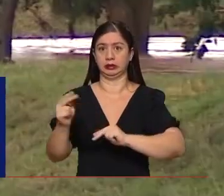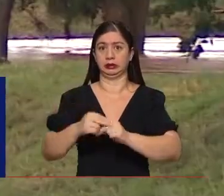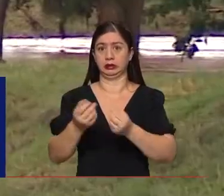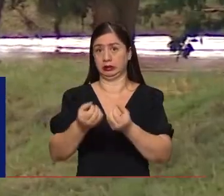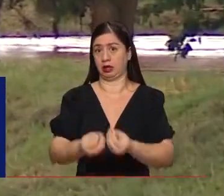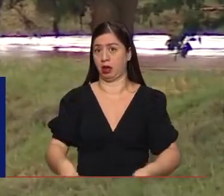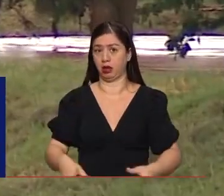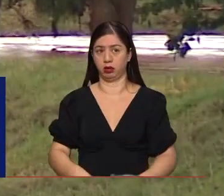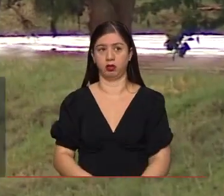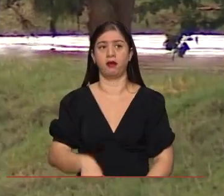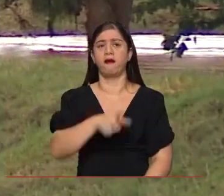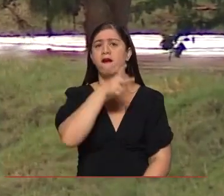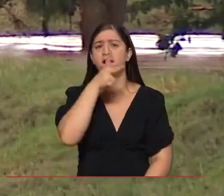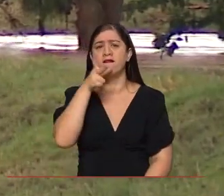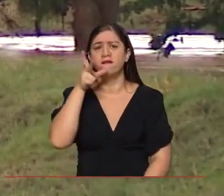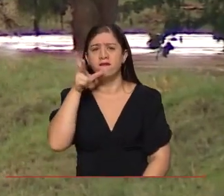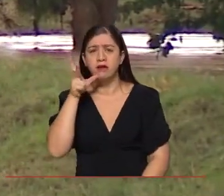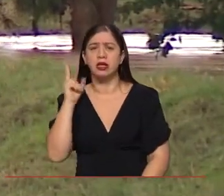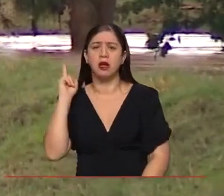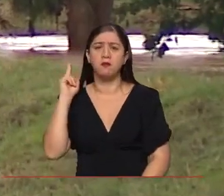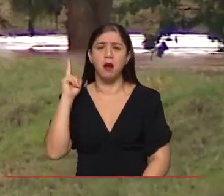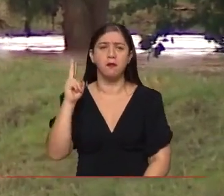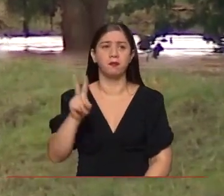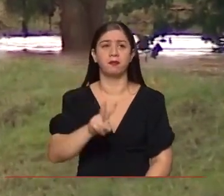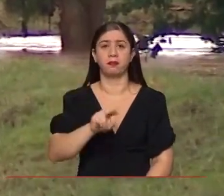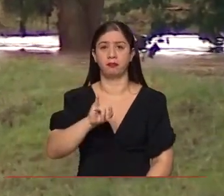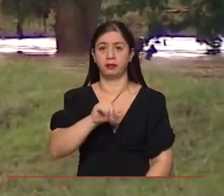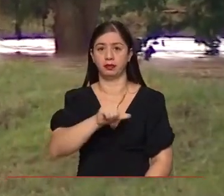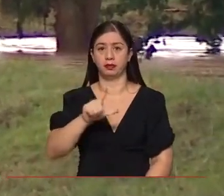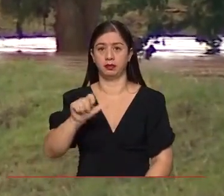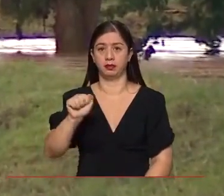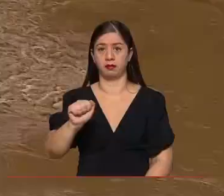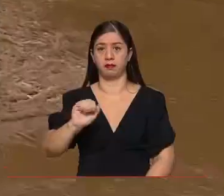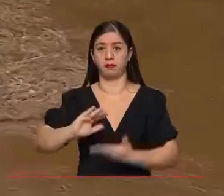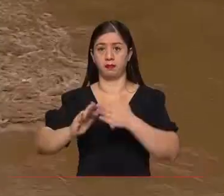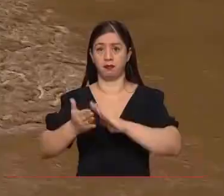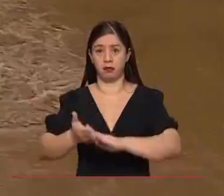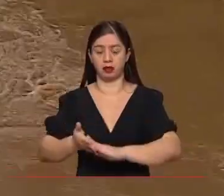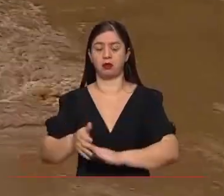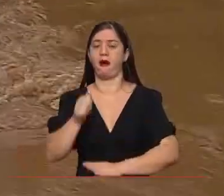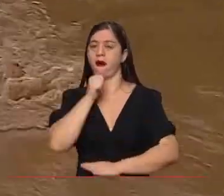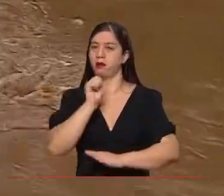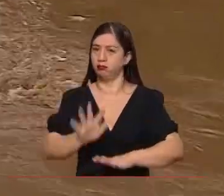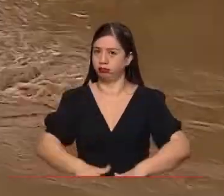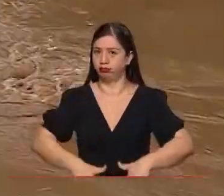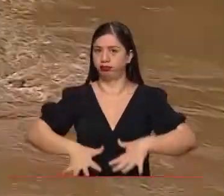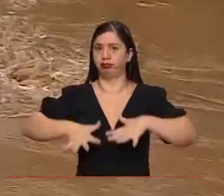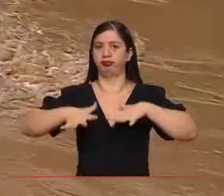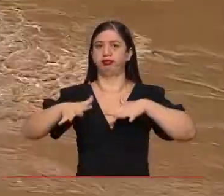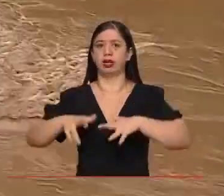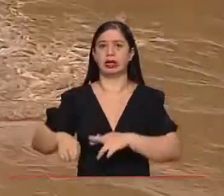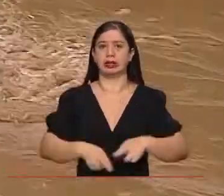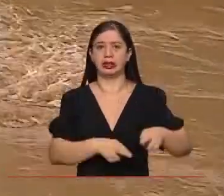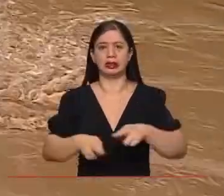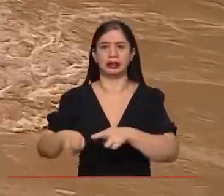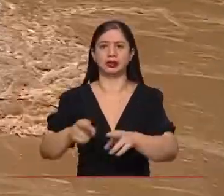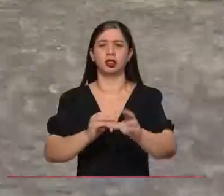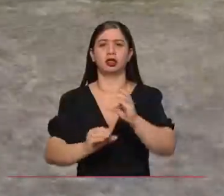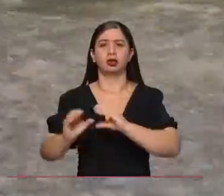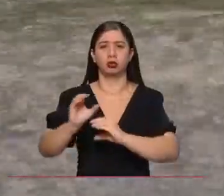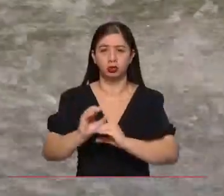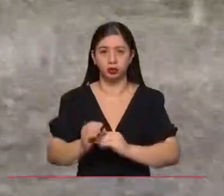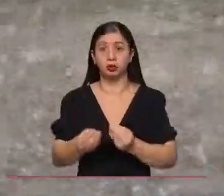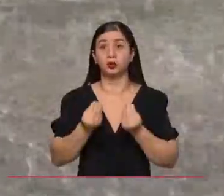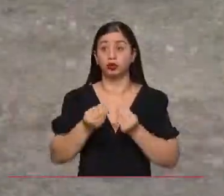asfalto. Las fincas tradicionales en Villapaz siguen consumidas por el agua tras el desbordamiento del río Cauca. Varios cultivos